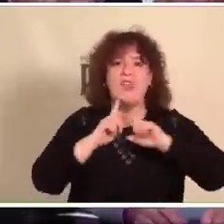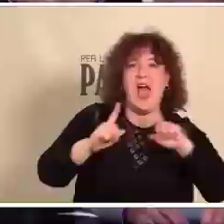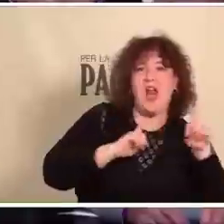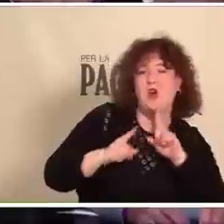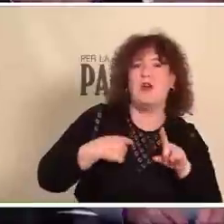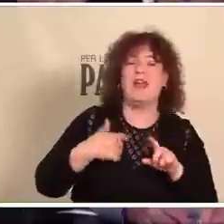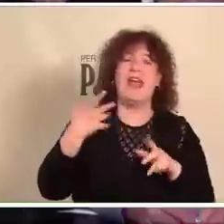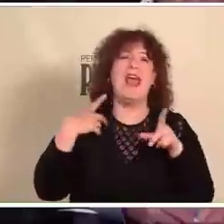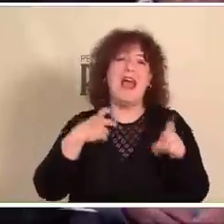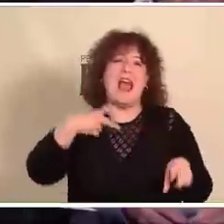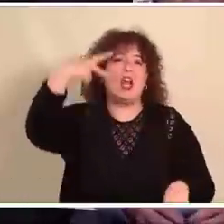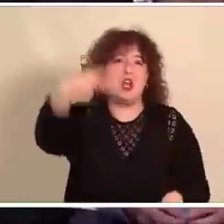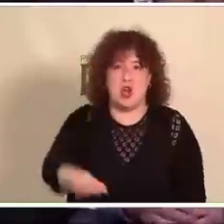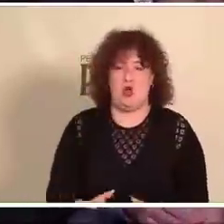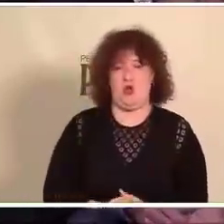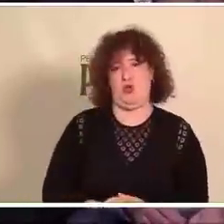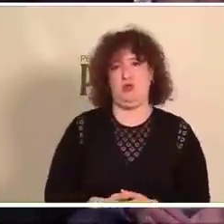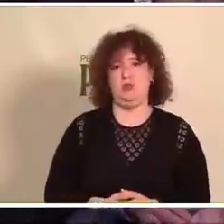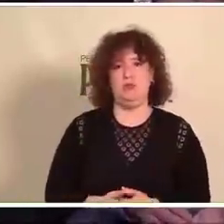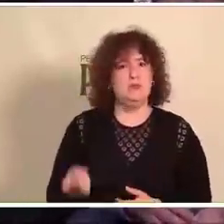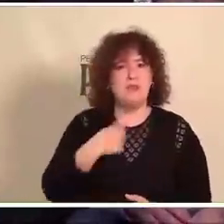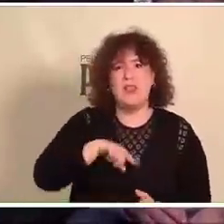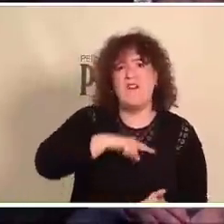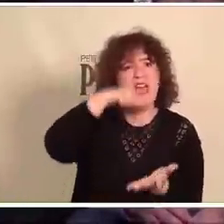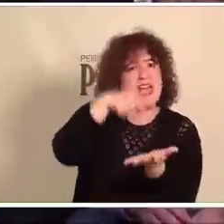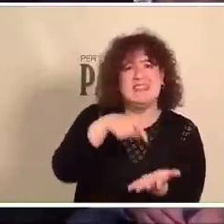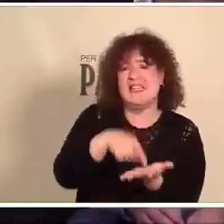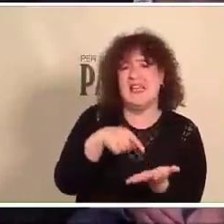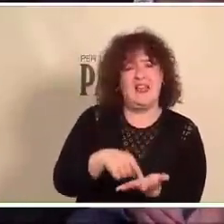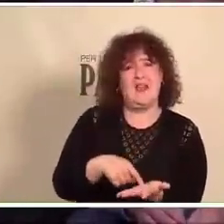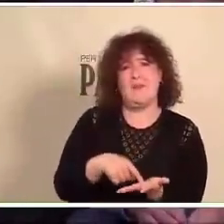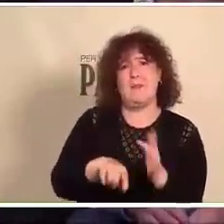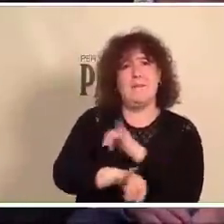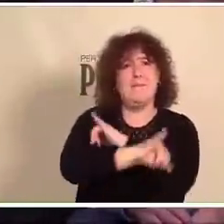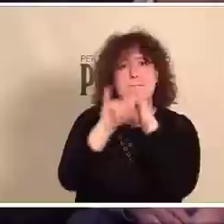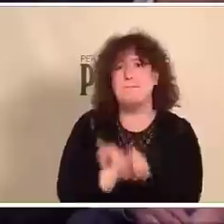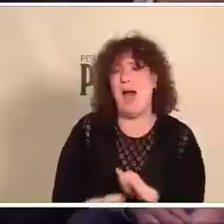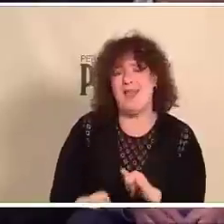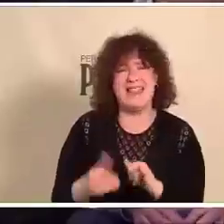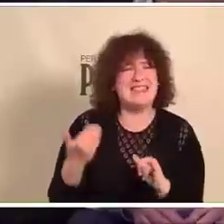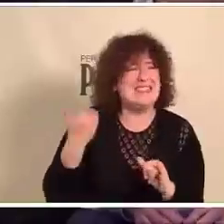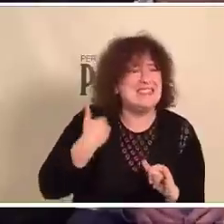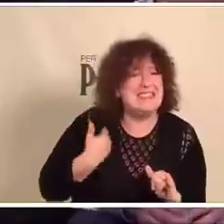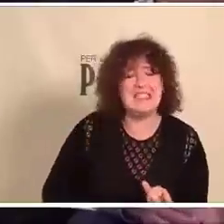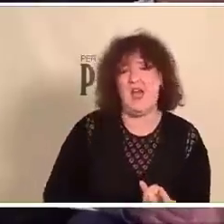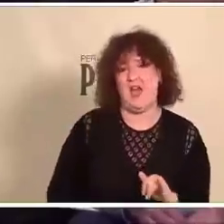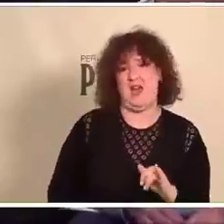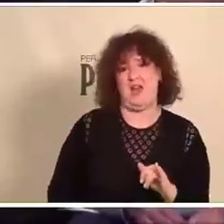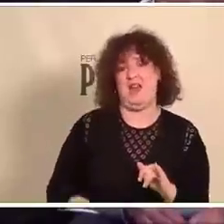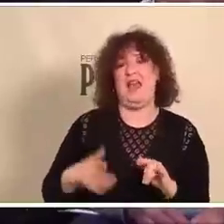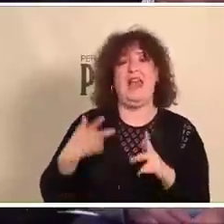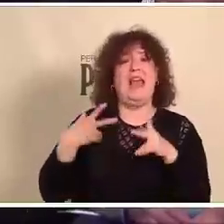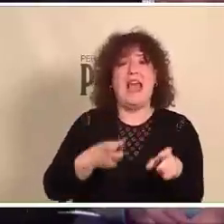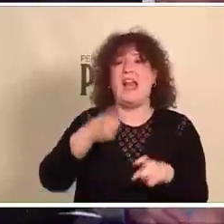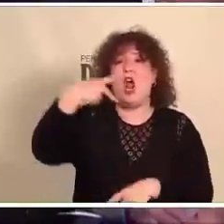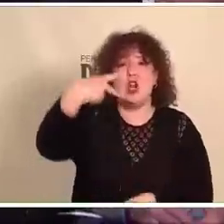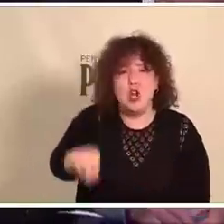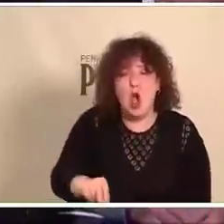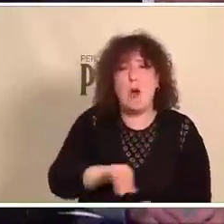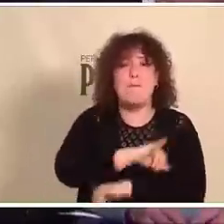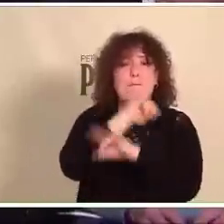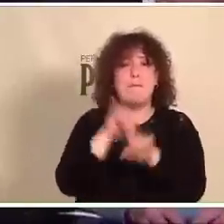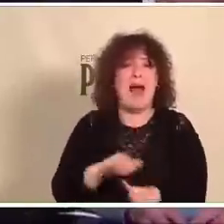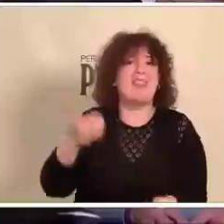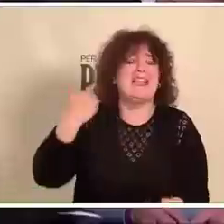no a la guerra es nuestra forma de exigir Paz ya en nuestros días decir no a la Guerra y paz Ya significa